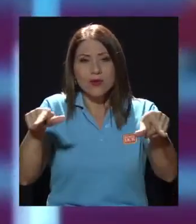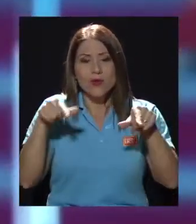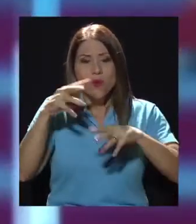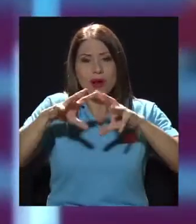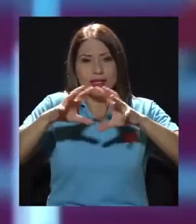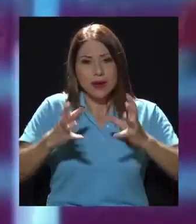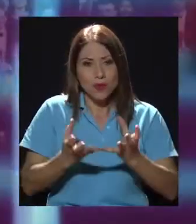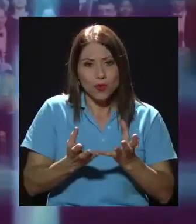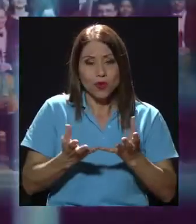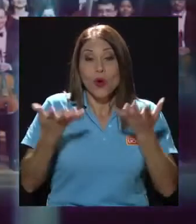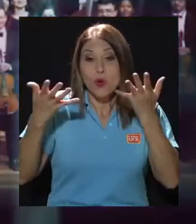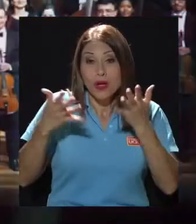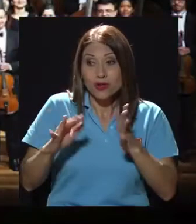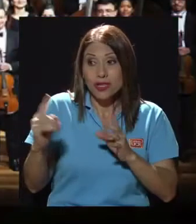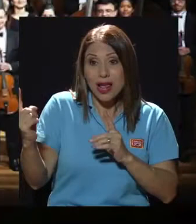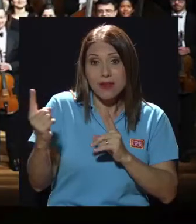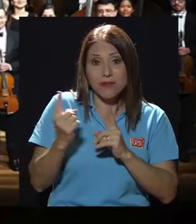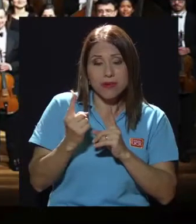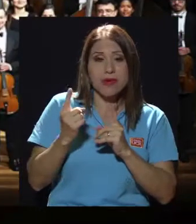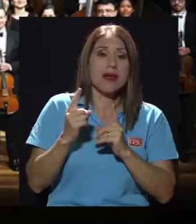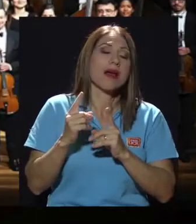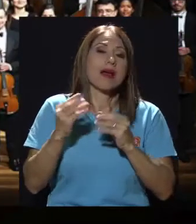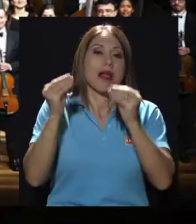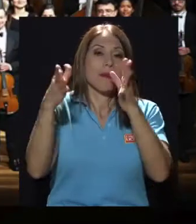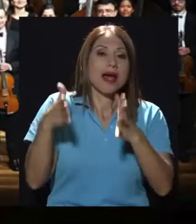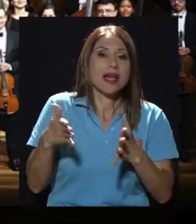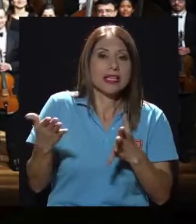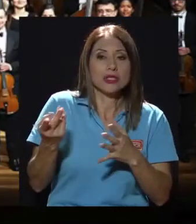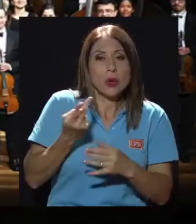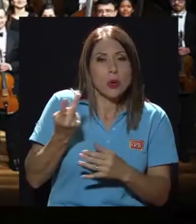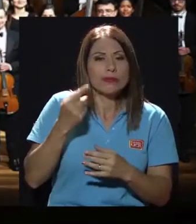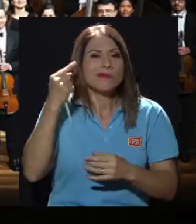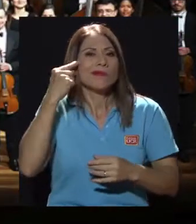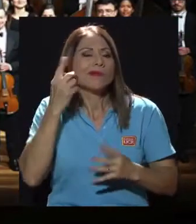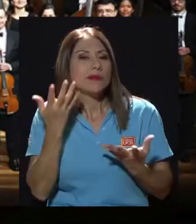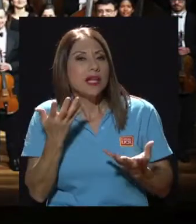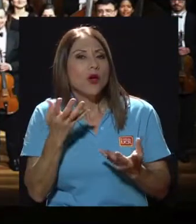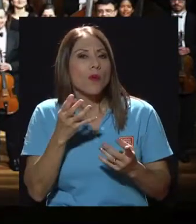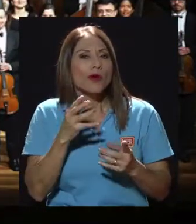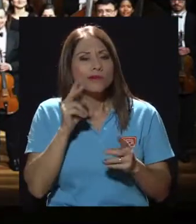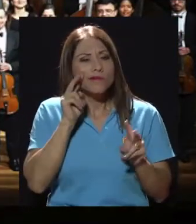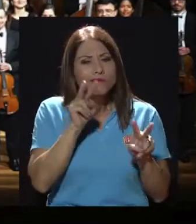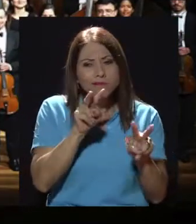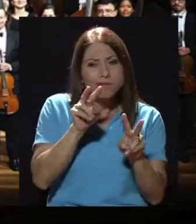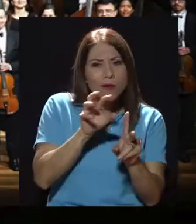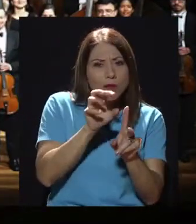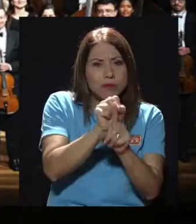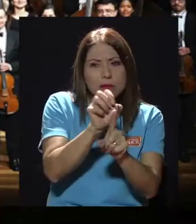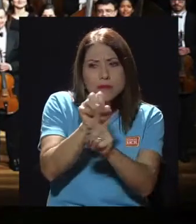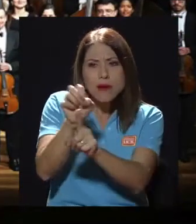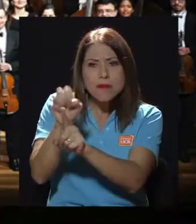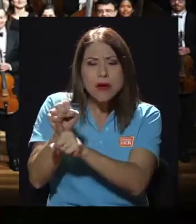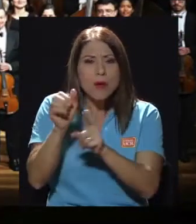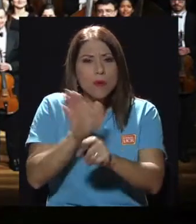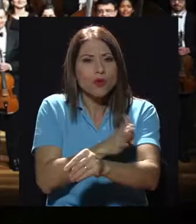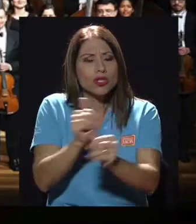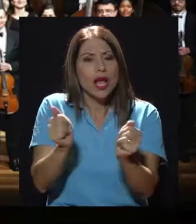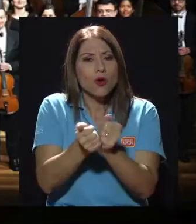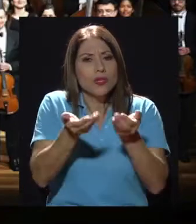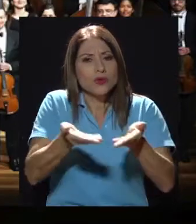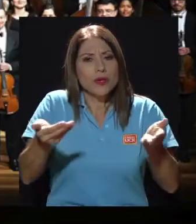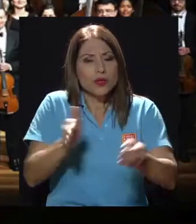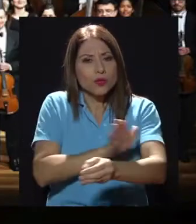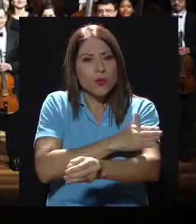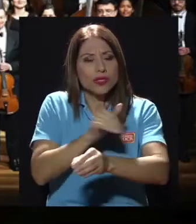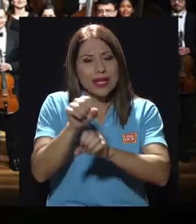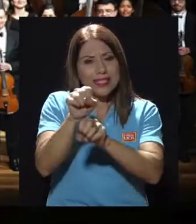maestro, pues comenzamos a aventurarnos en la captura de música con instrumentos clásicos. Pero contamos con la